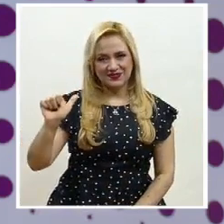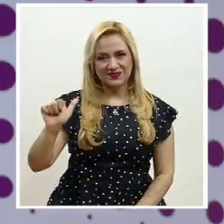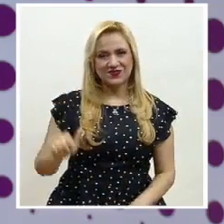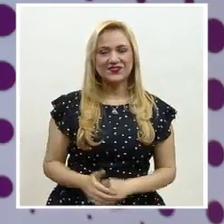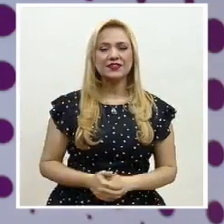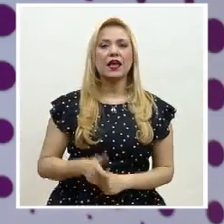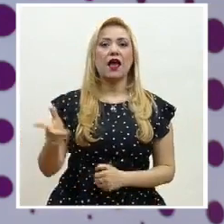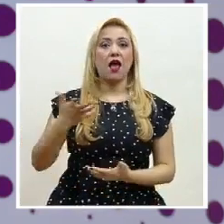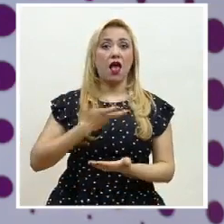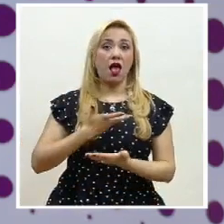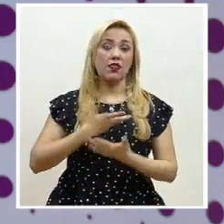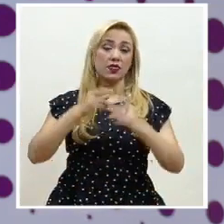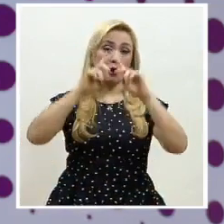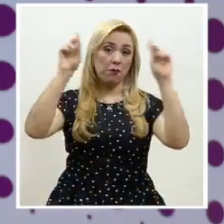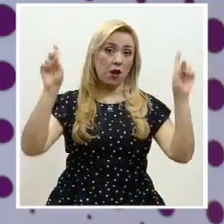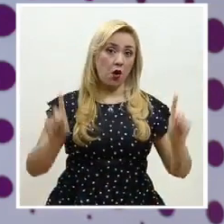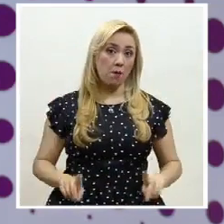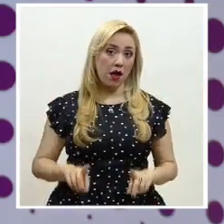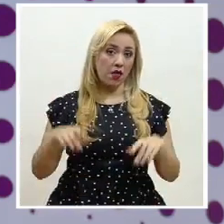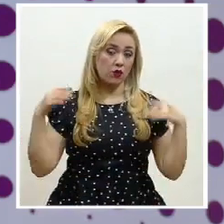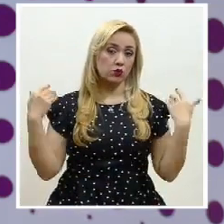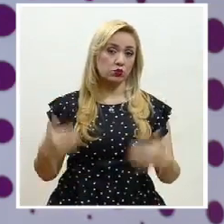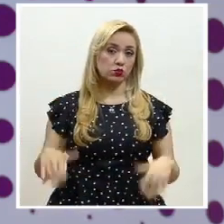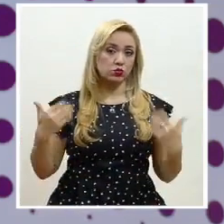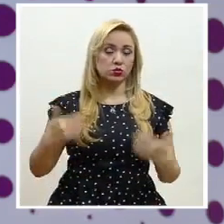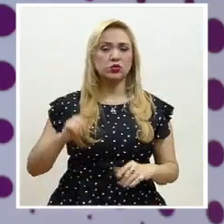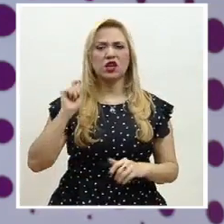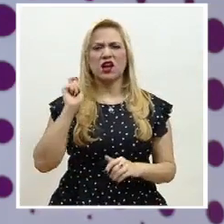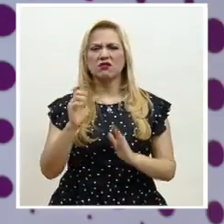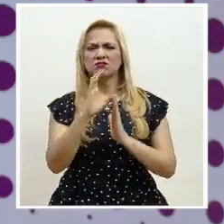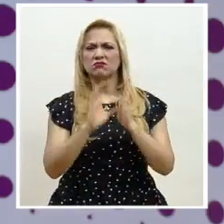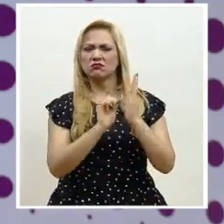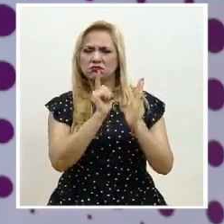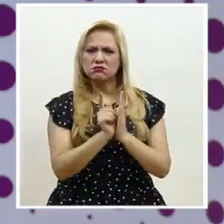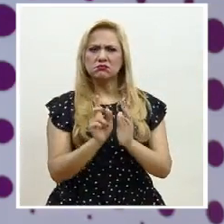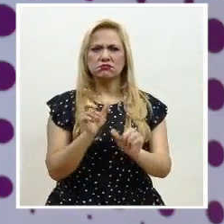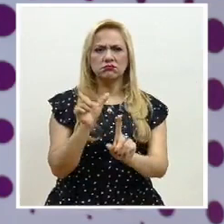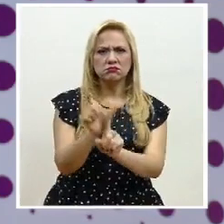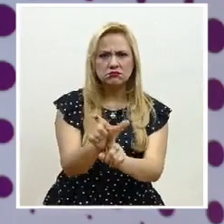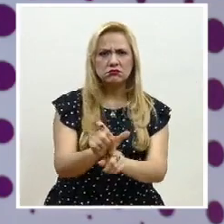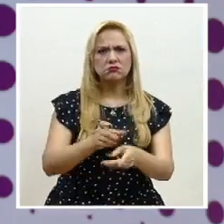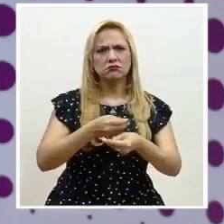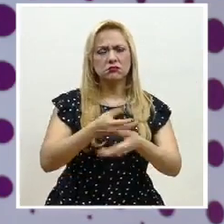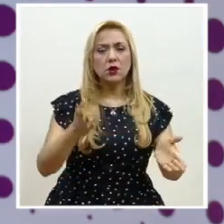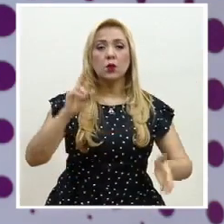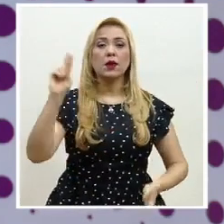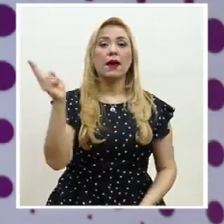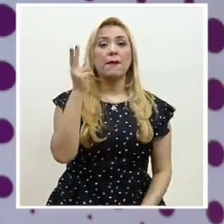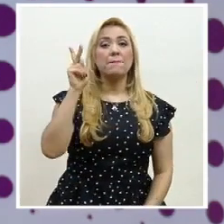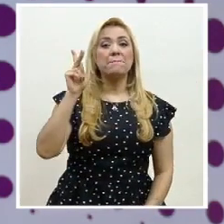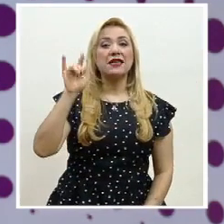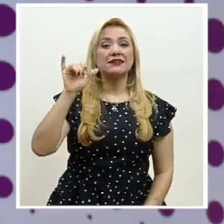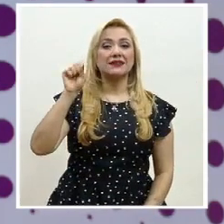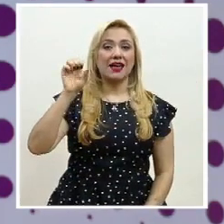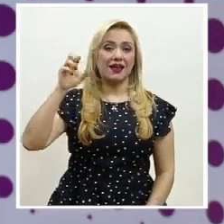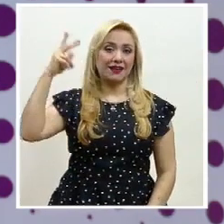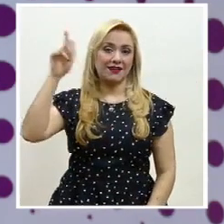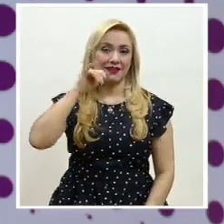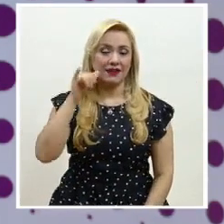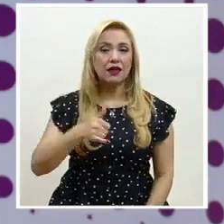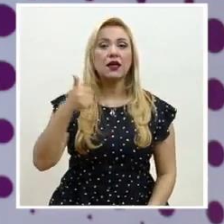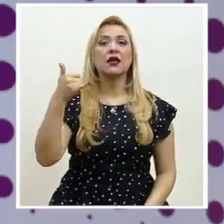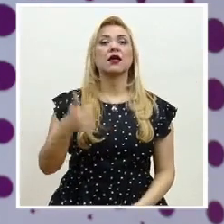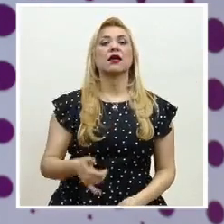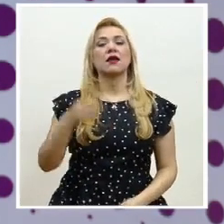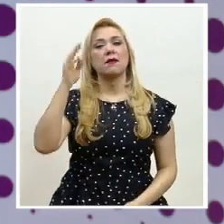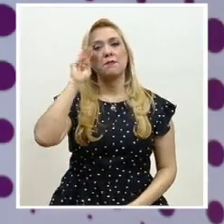Cuenta con el diploma de alta formación en Justicia Constitucional y tutela jurisdiccional de derechos por la Universidad de Pisa y es maestra en Derecho Procesal Constitucional